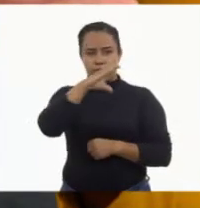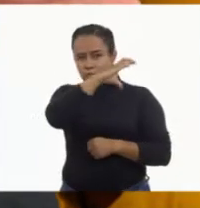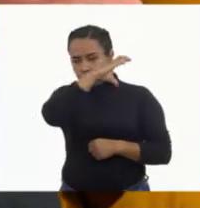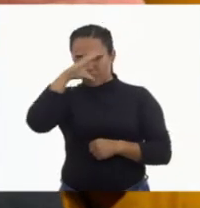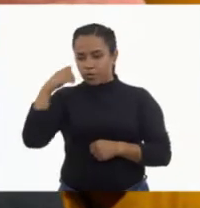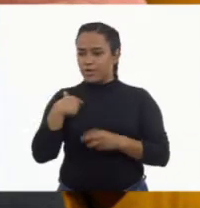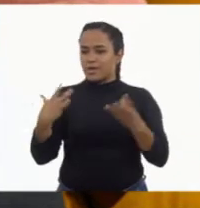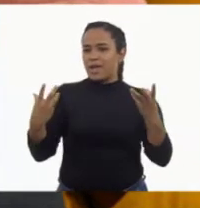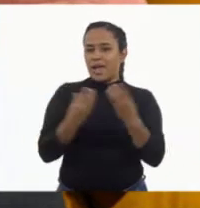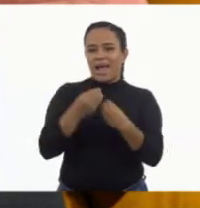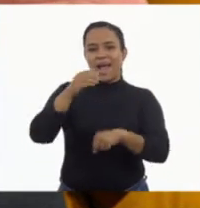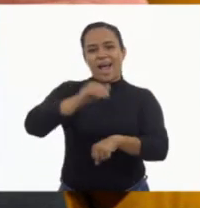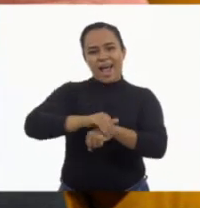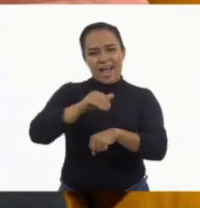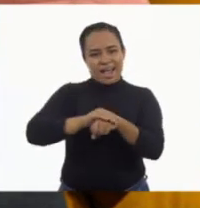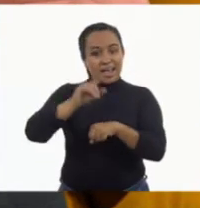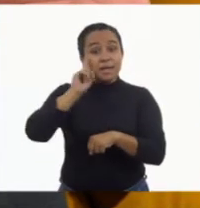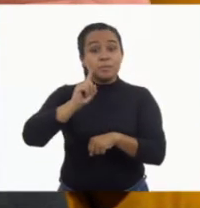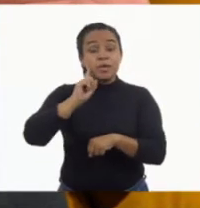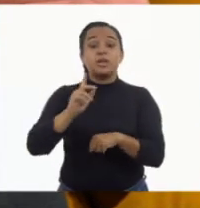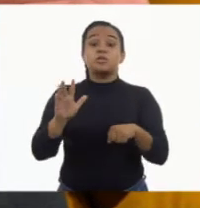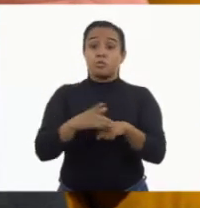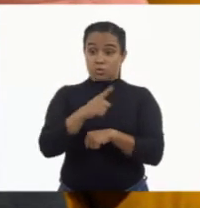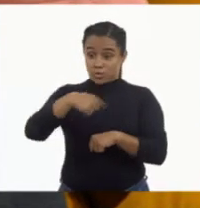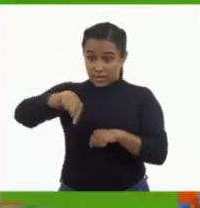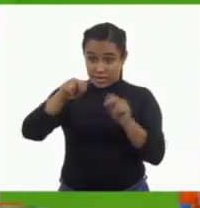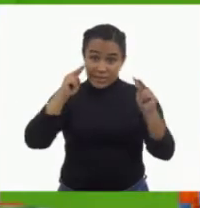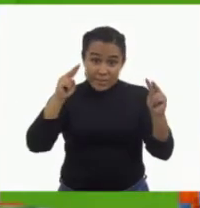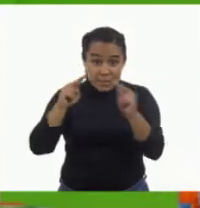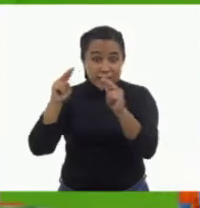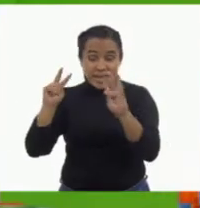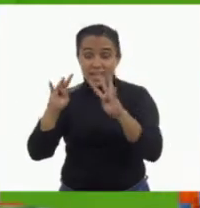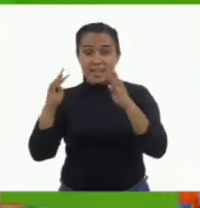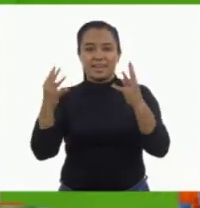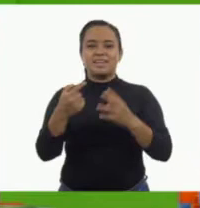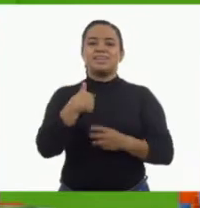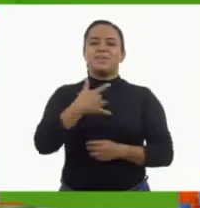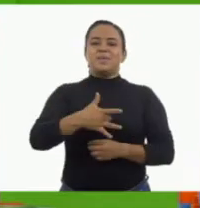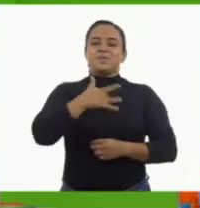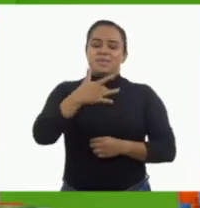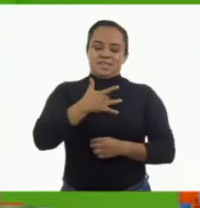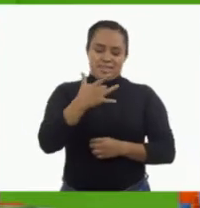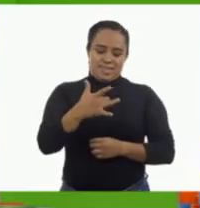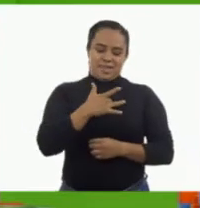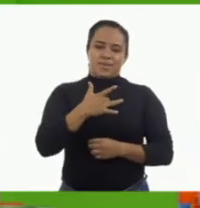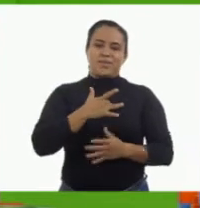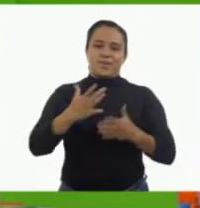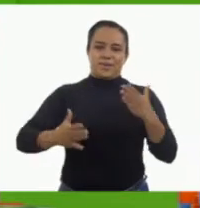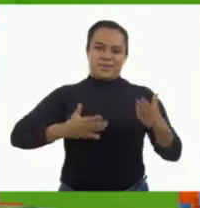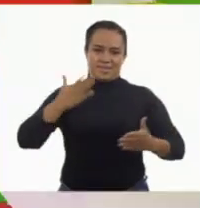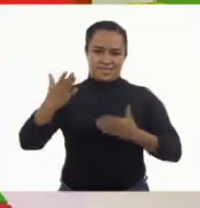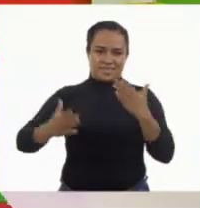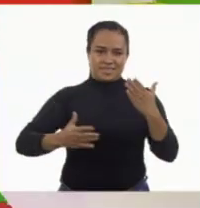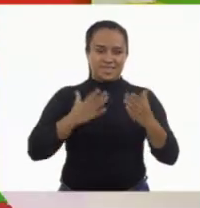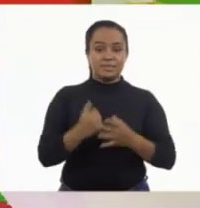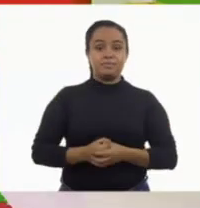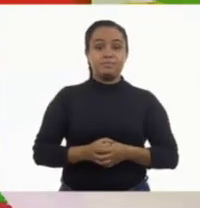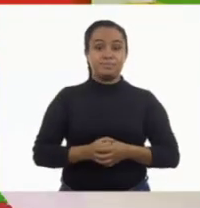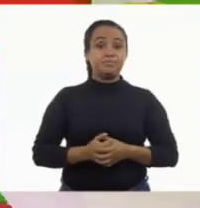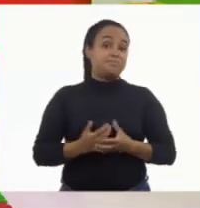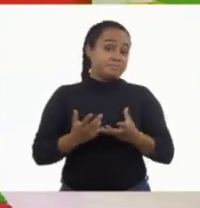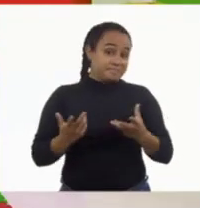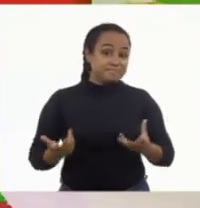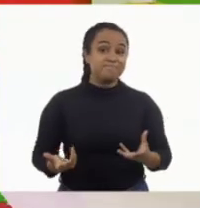foto con mis amigas porque cada que las veo, ¡ay!, se me llena el corazón de alegría. Así